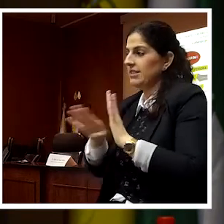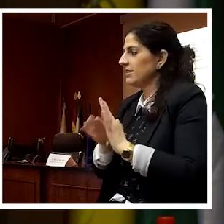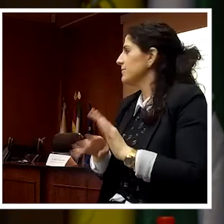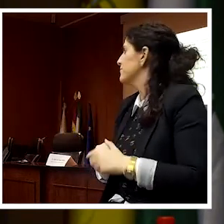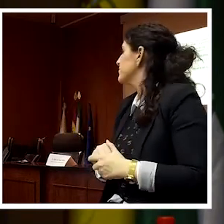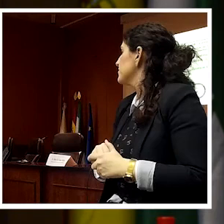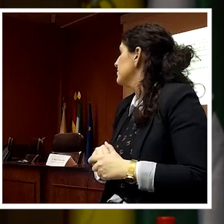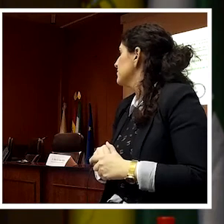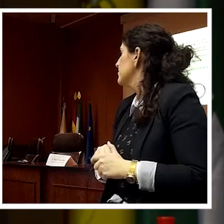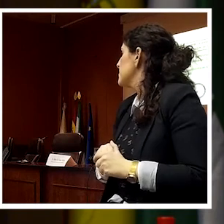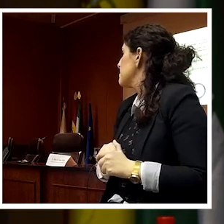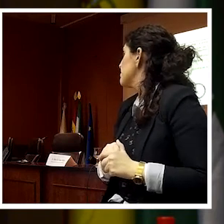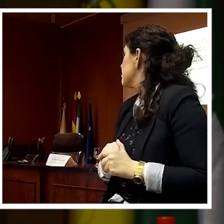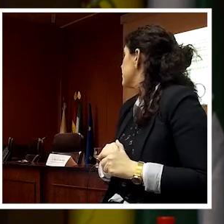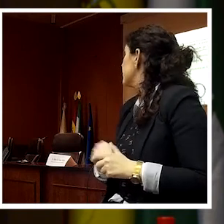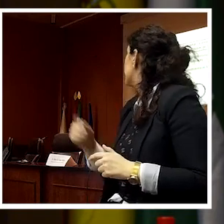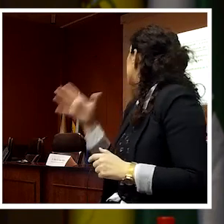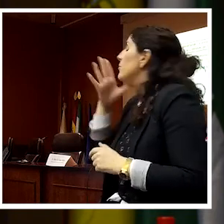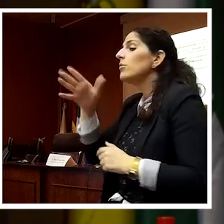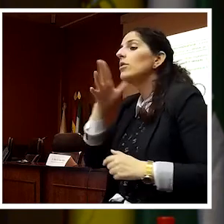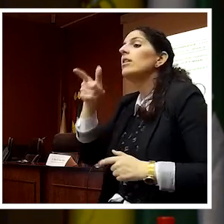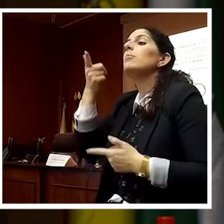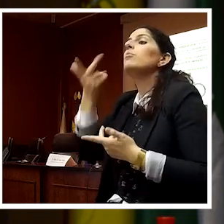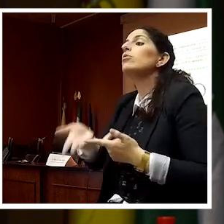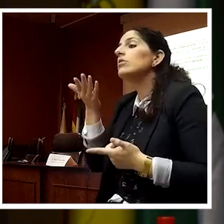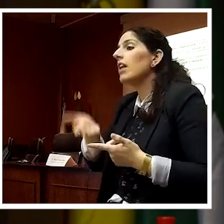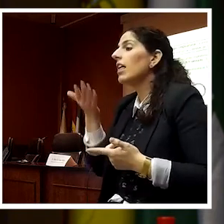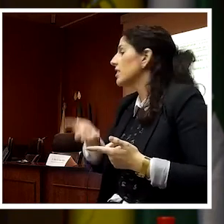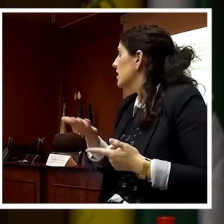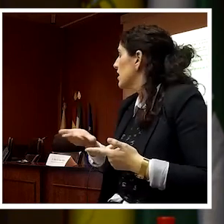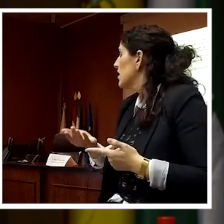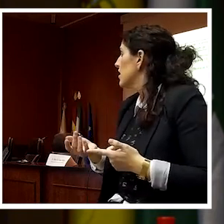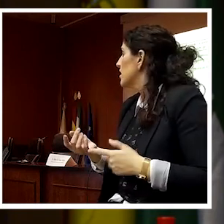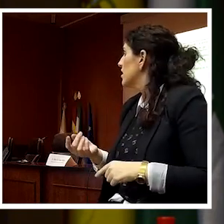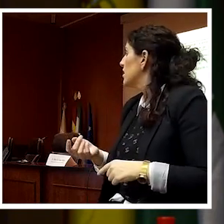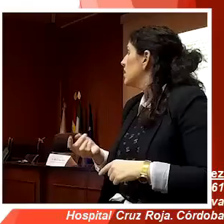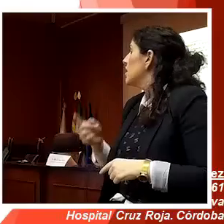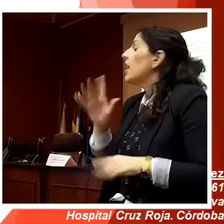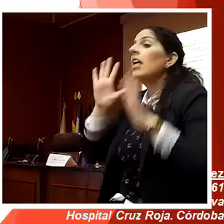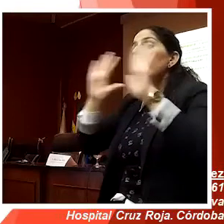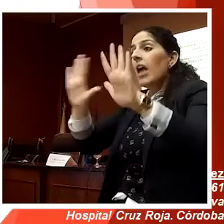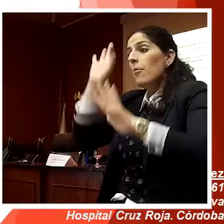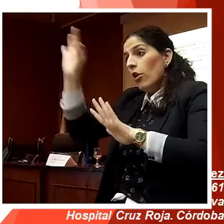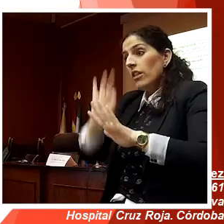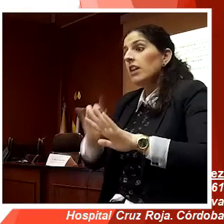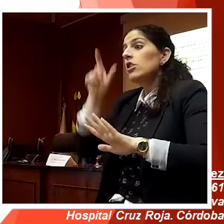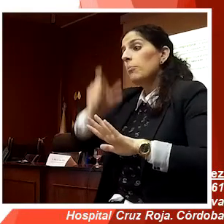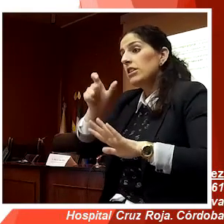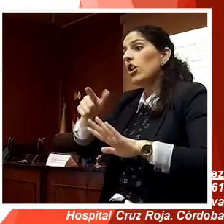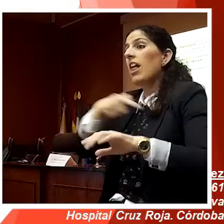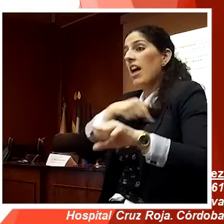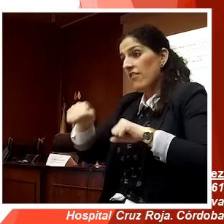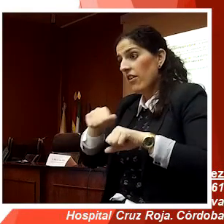resultados. ¿Y por qué es importante esto? Pues mirad, solamente un poco más del 10% de las personas que sufren un paro